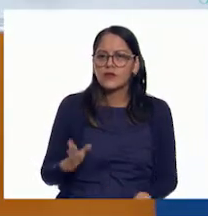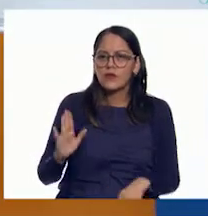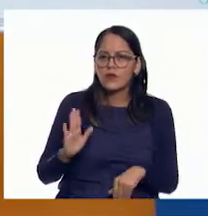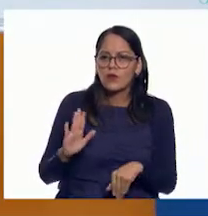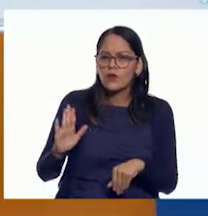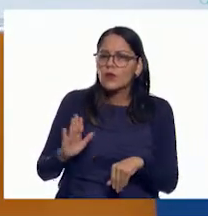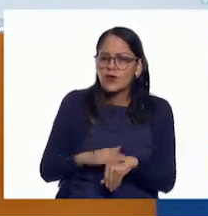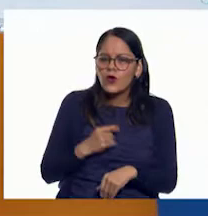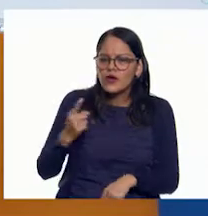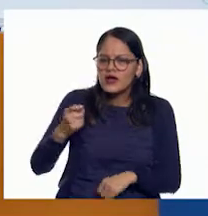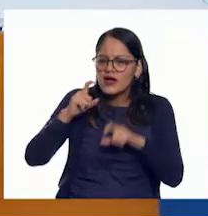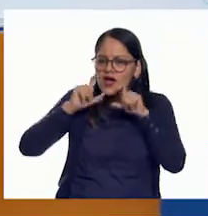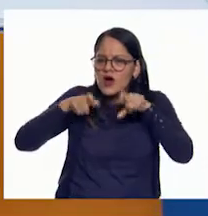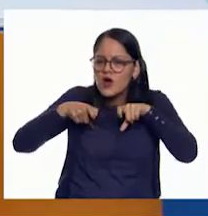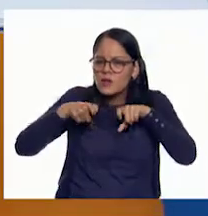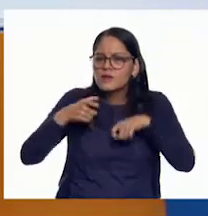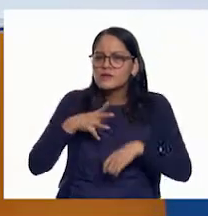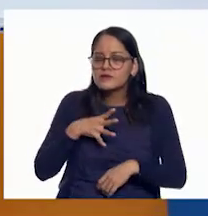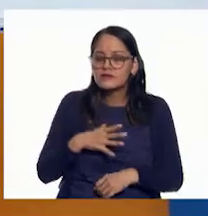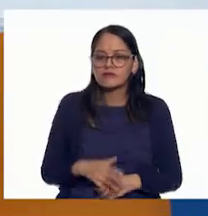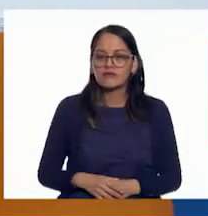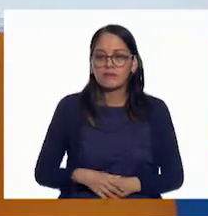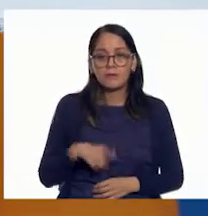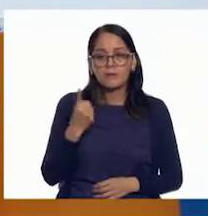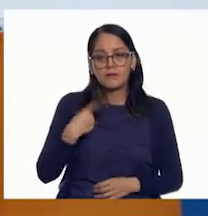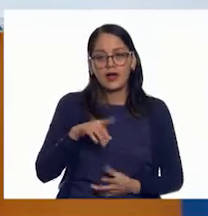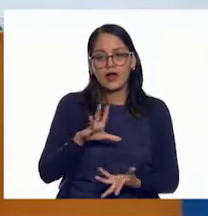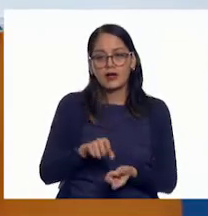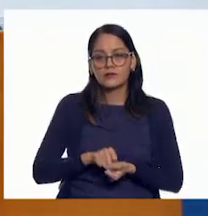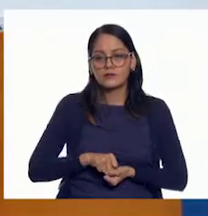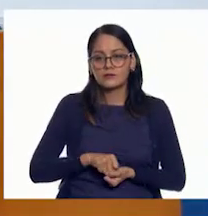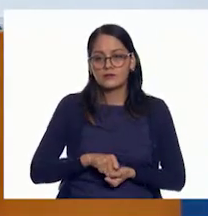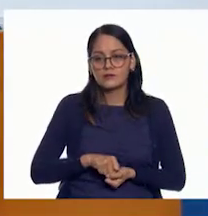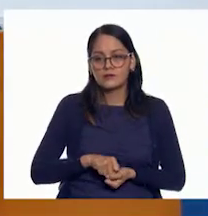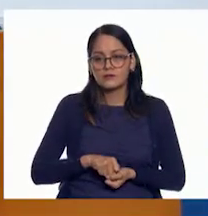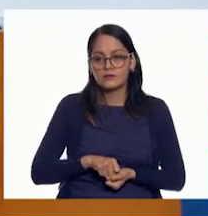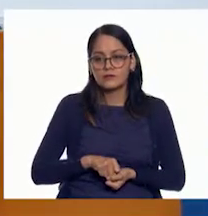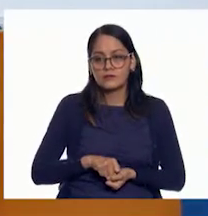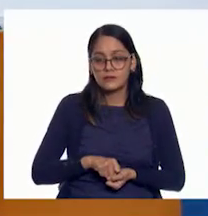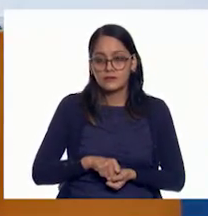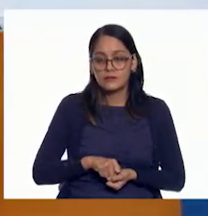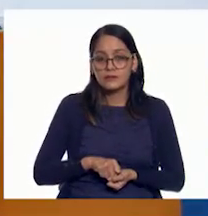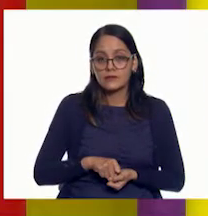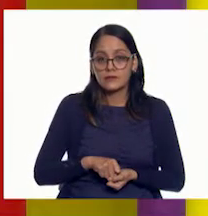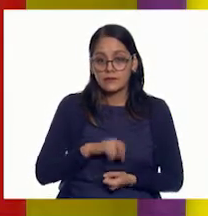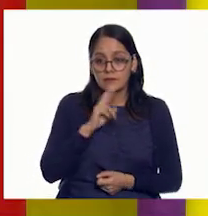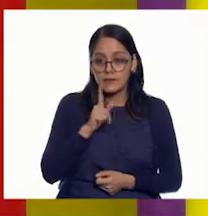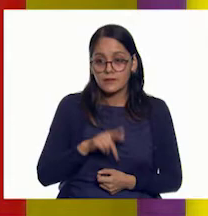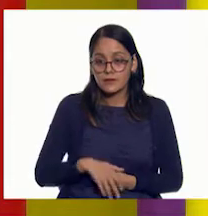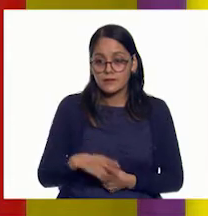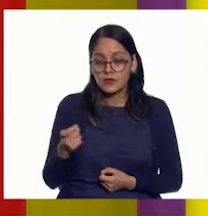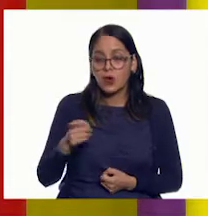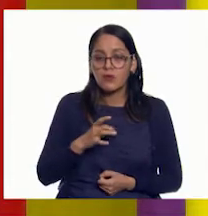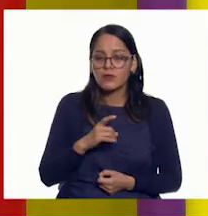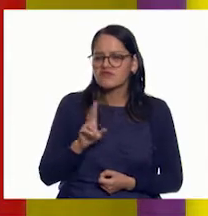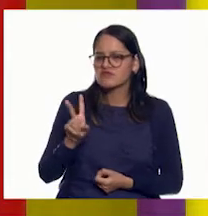colmillos tan grandes para comerte mejor? Tal vez no le hubiera dado tanto